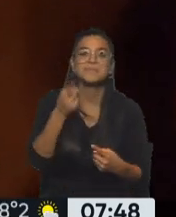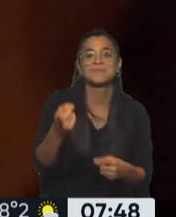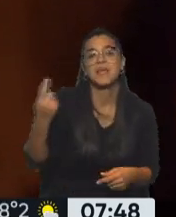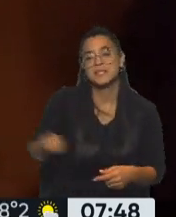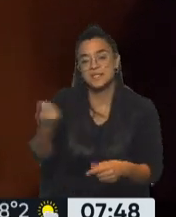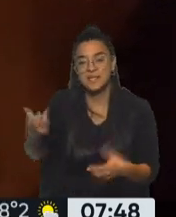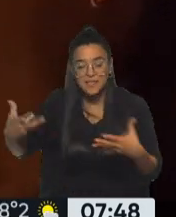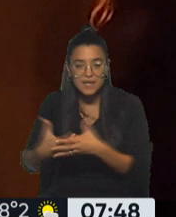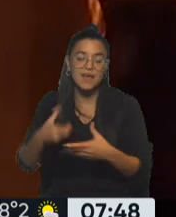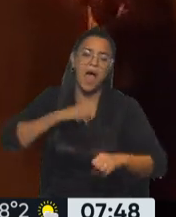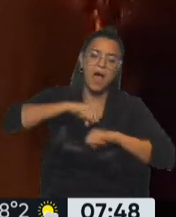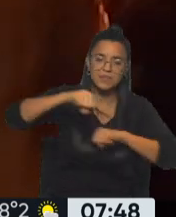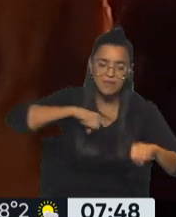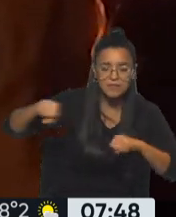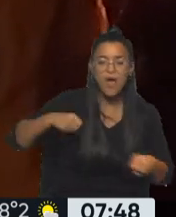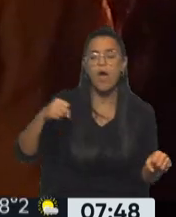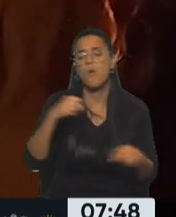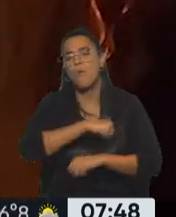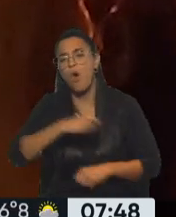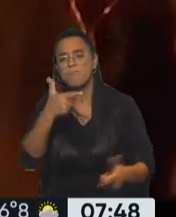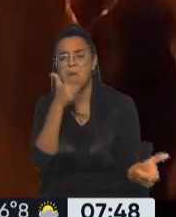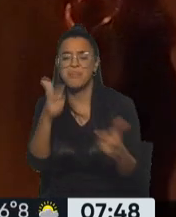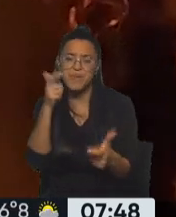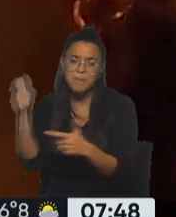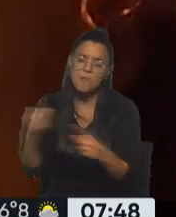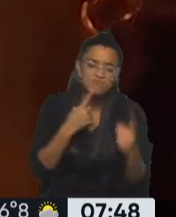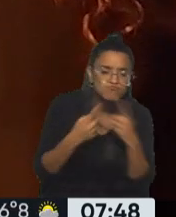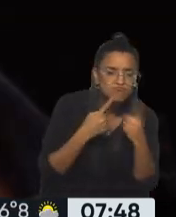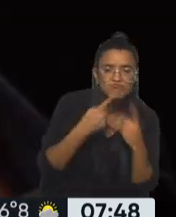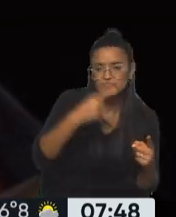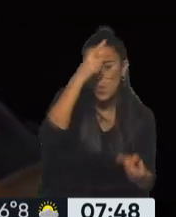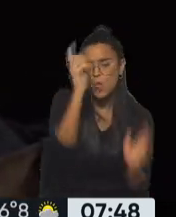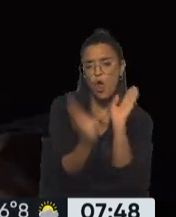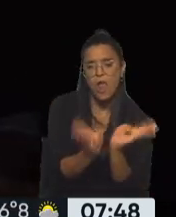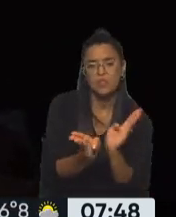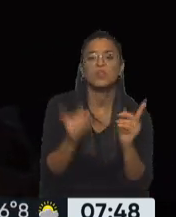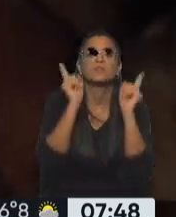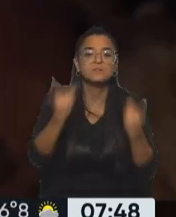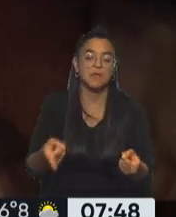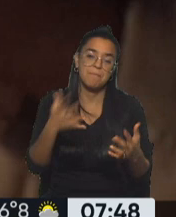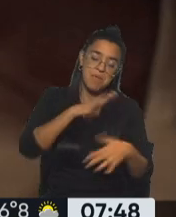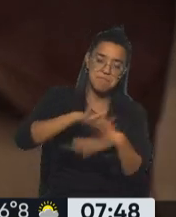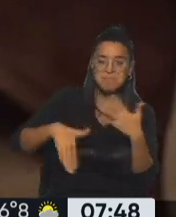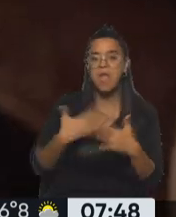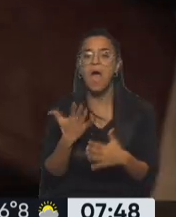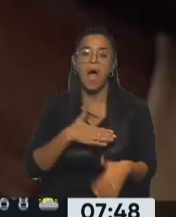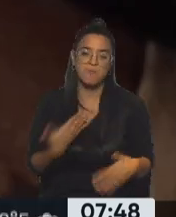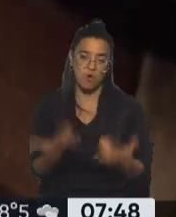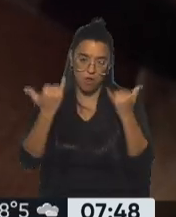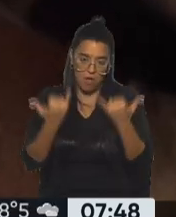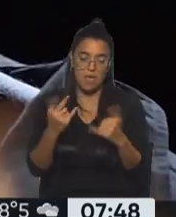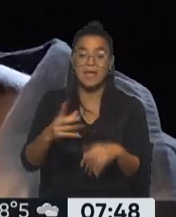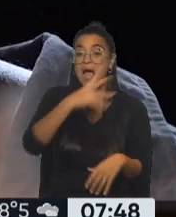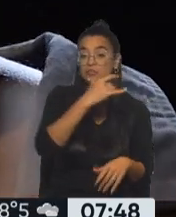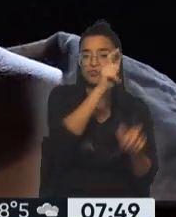sindicales, de atentados varios con bombas, disparos, interrogatorios policiales violentos y también encuentros amorosos. 14 protagonistas